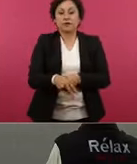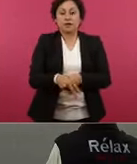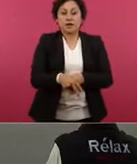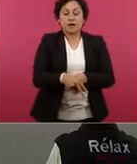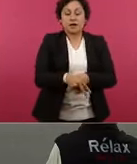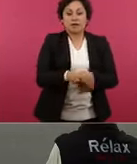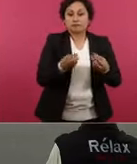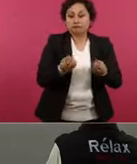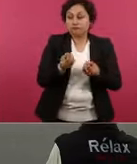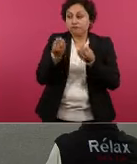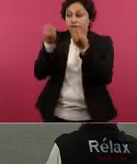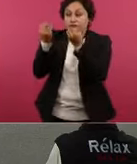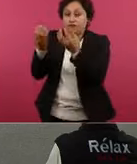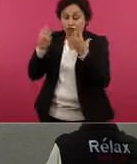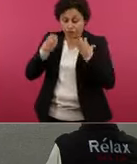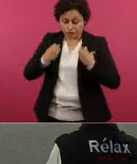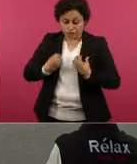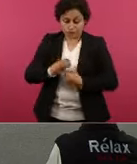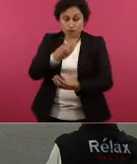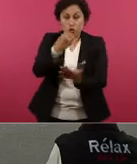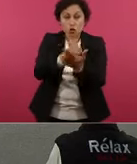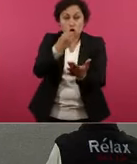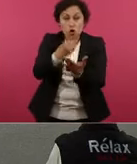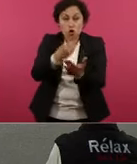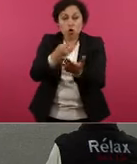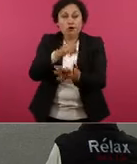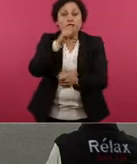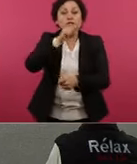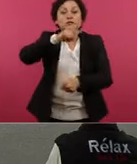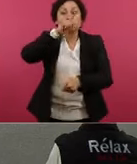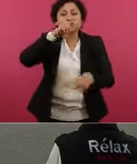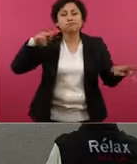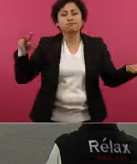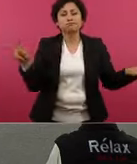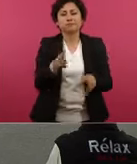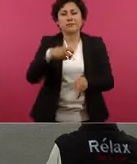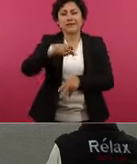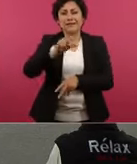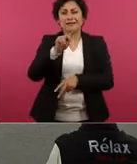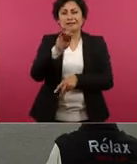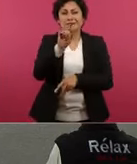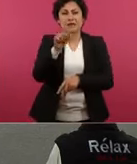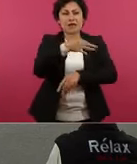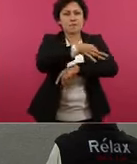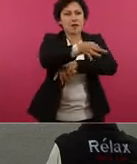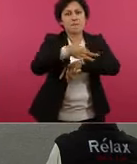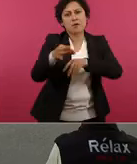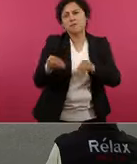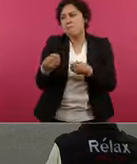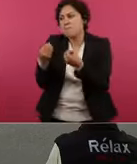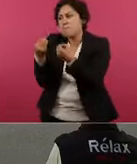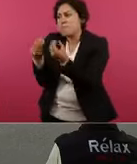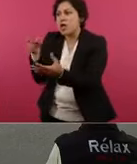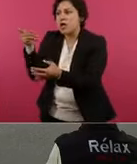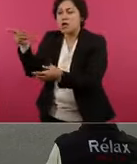y banderas de plumas de quetzal. Los españoles estaban